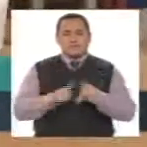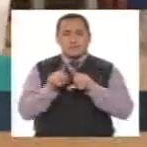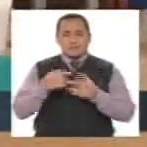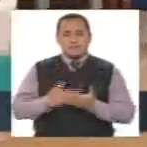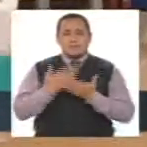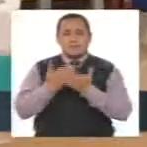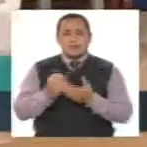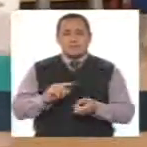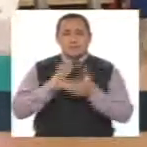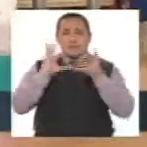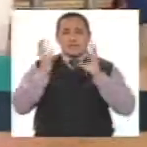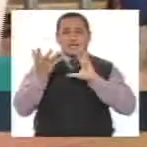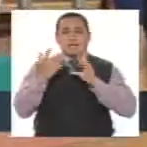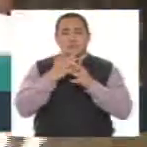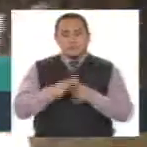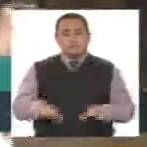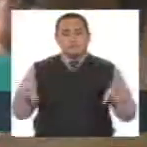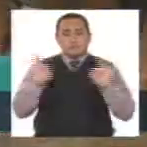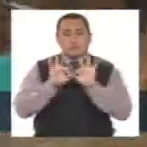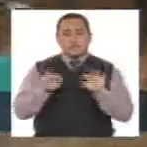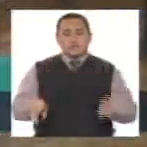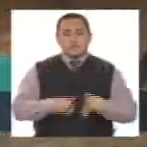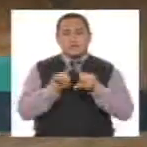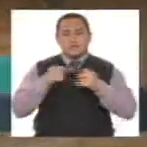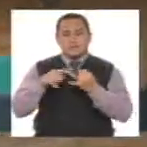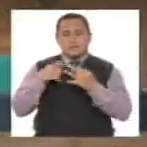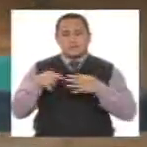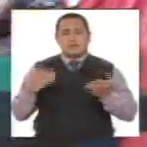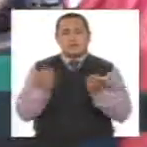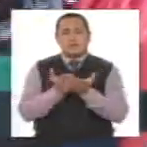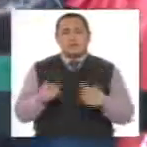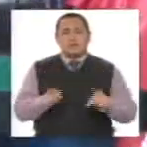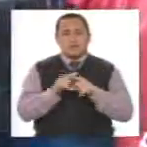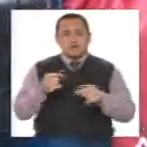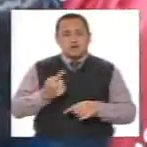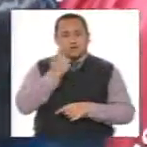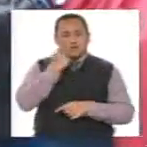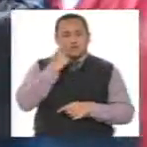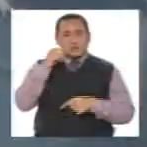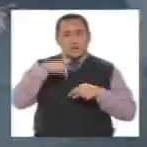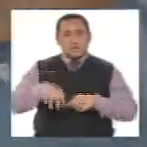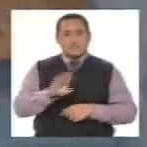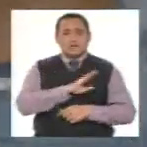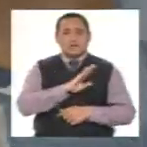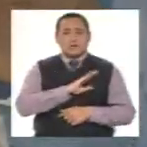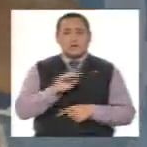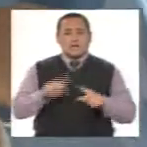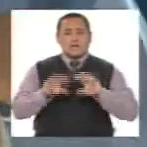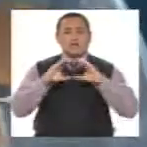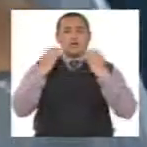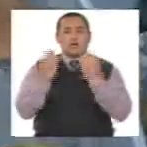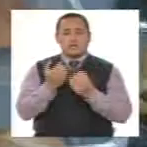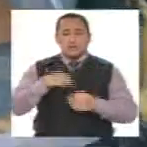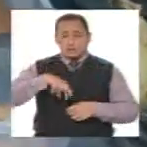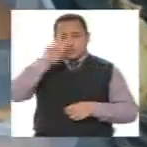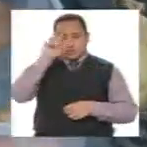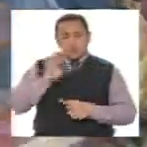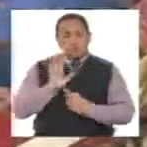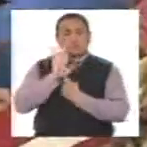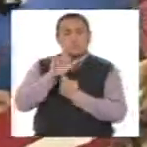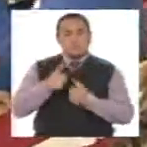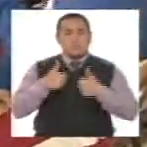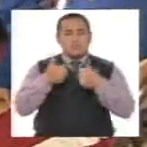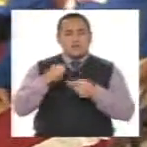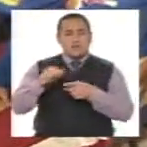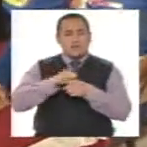comprobado que el cambio es posible estos centros educativos serán reconocidos este jueves en el congreso de la república por las buenas